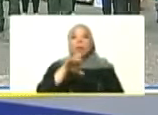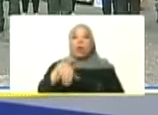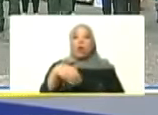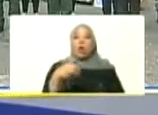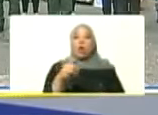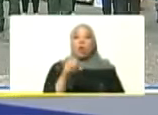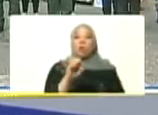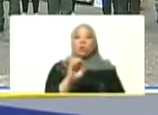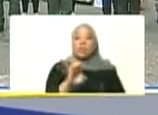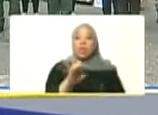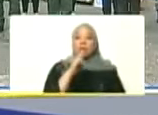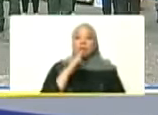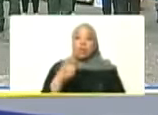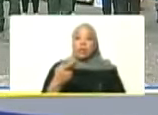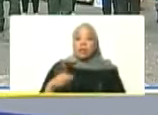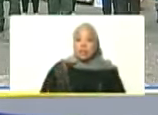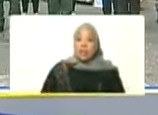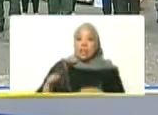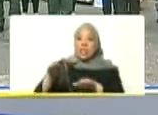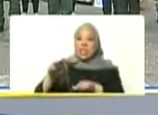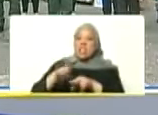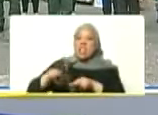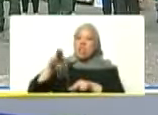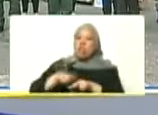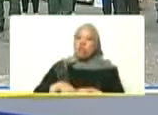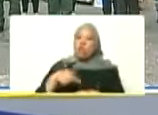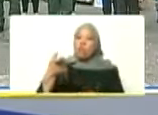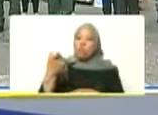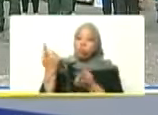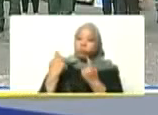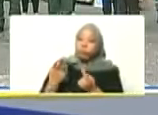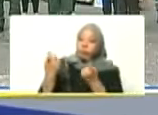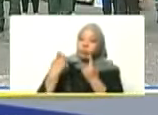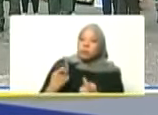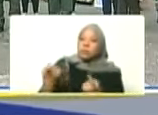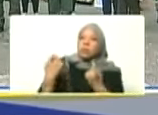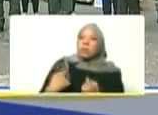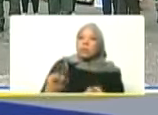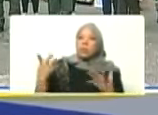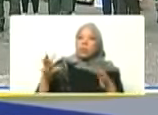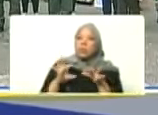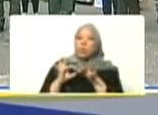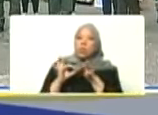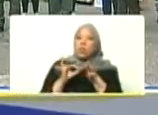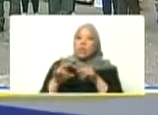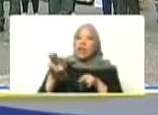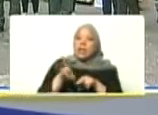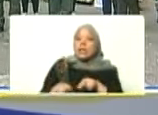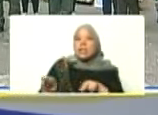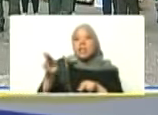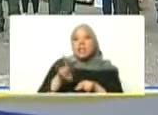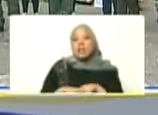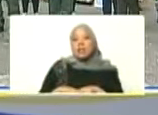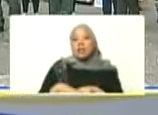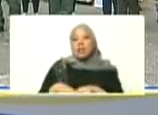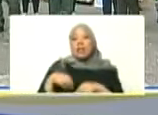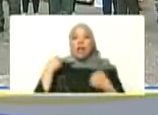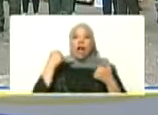donde él, criado en la Laguna de Catia, describe cómo ellos, siendo muy niños, se bañaban en la Laguna de